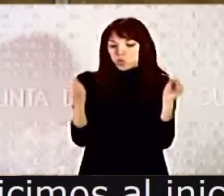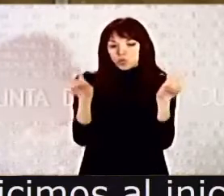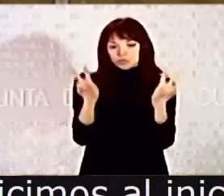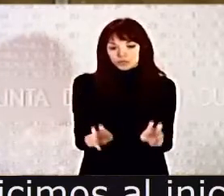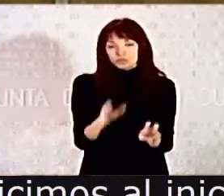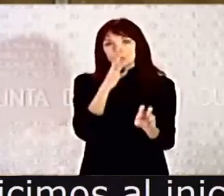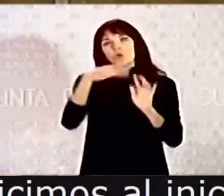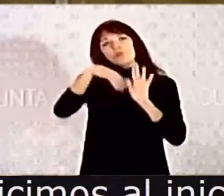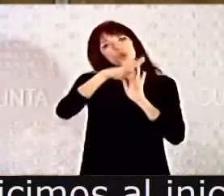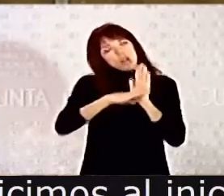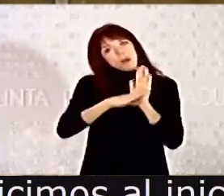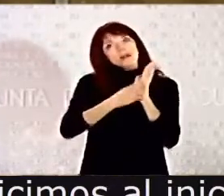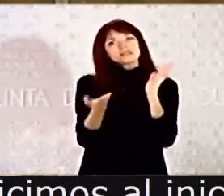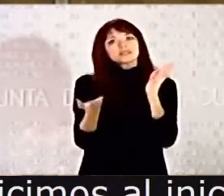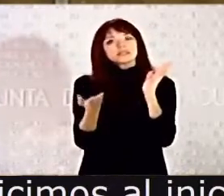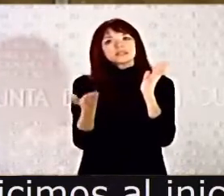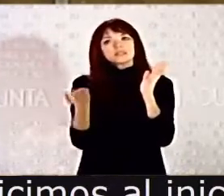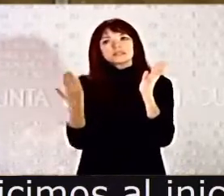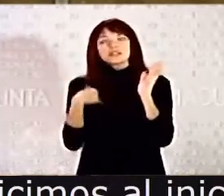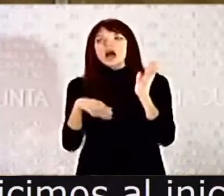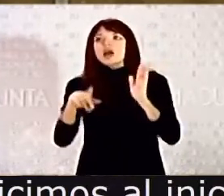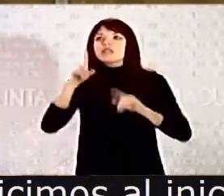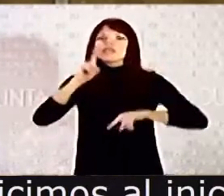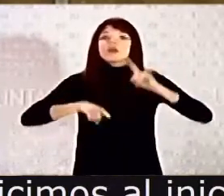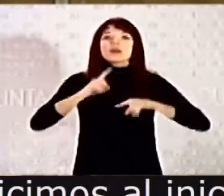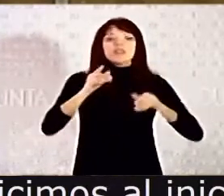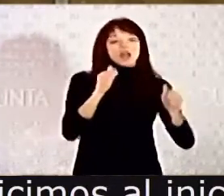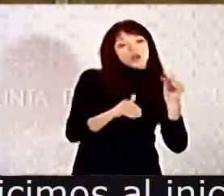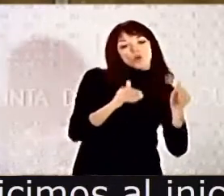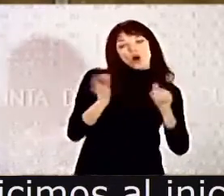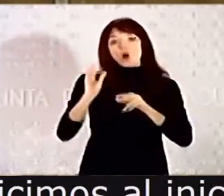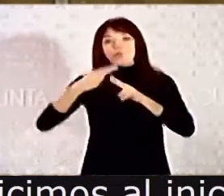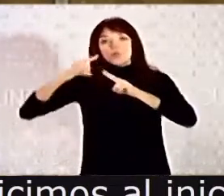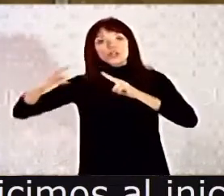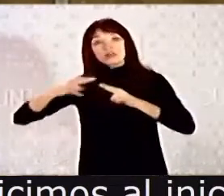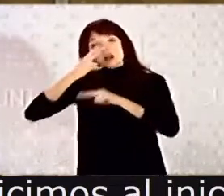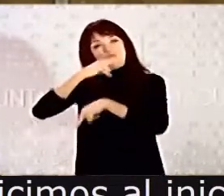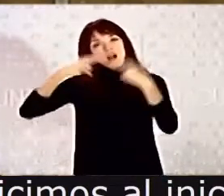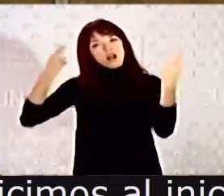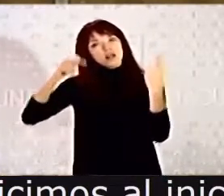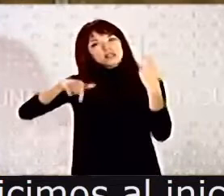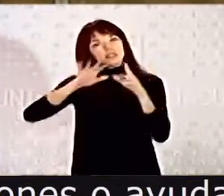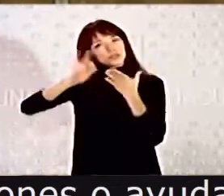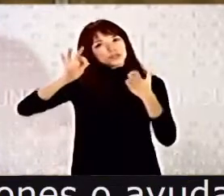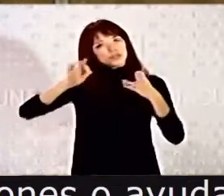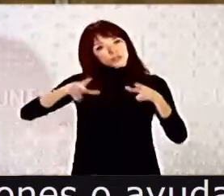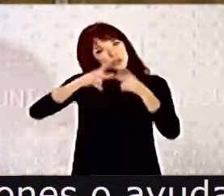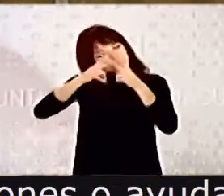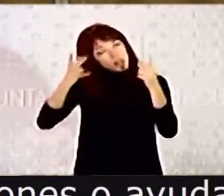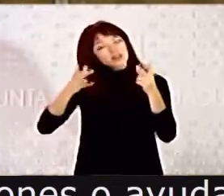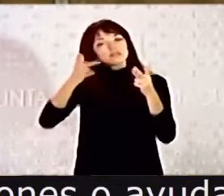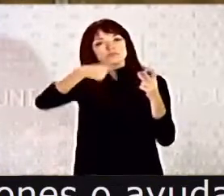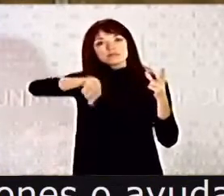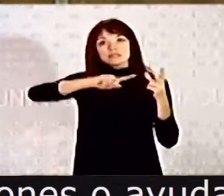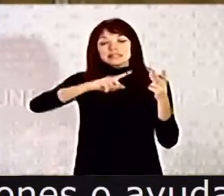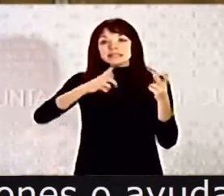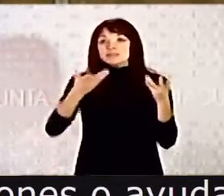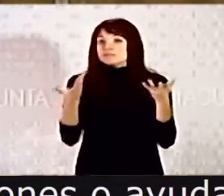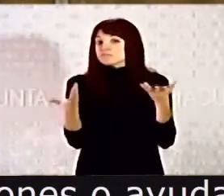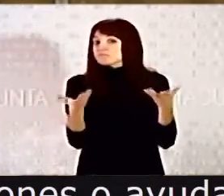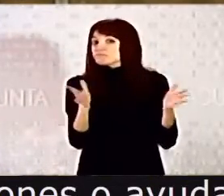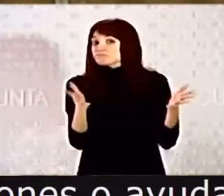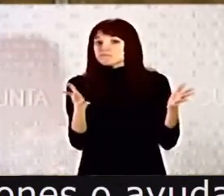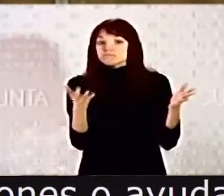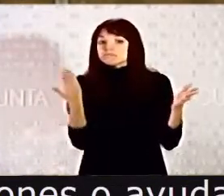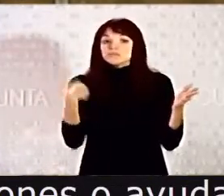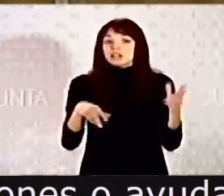programas y prestaciones o ayudas o políticas públicas y sociales que prácticamente